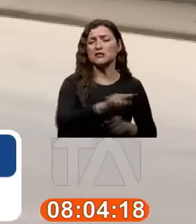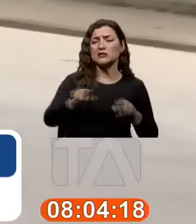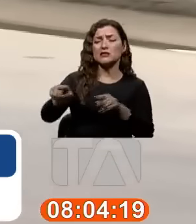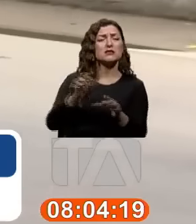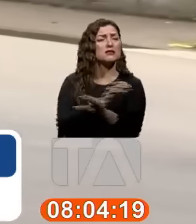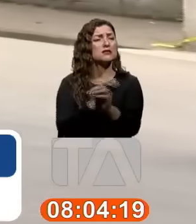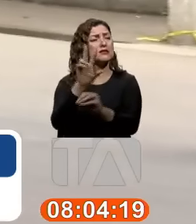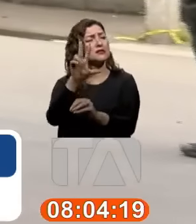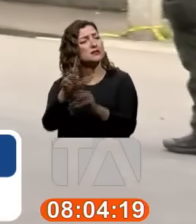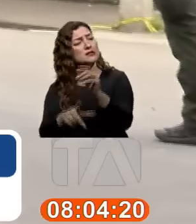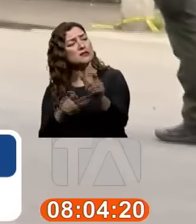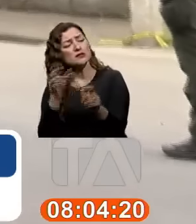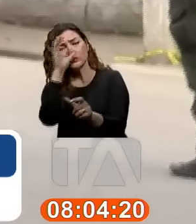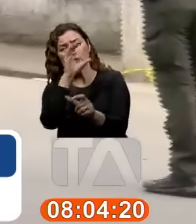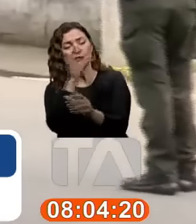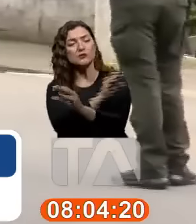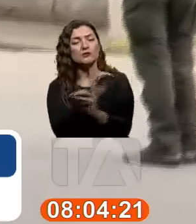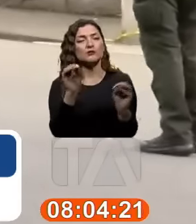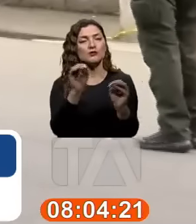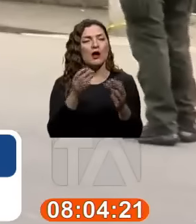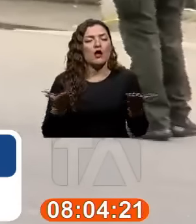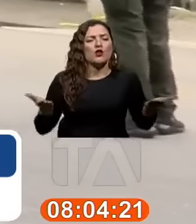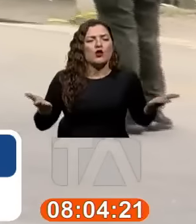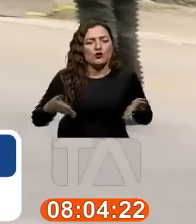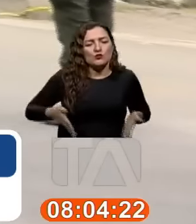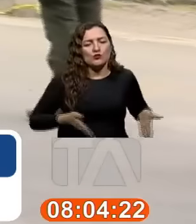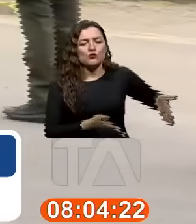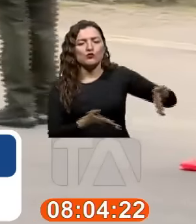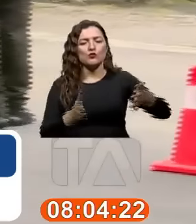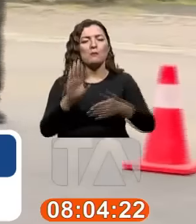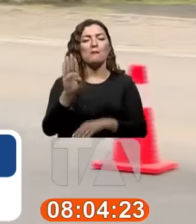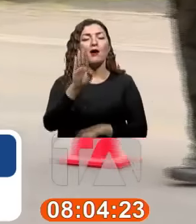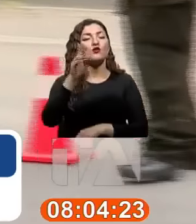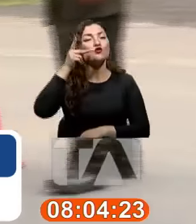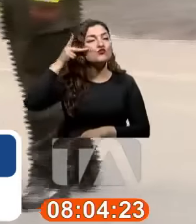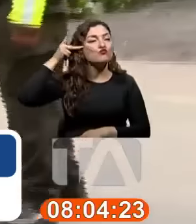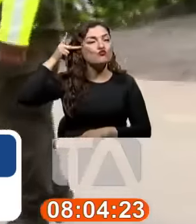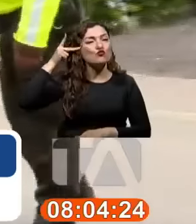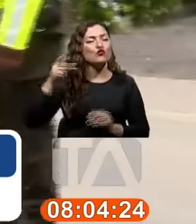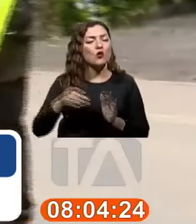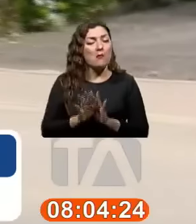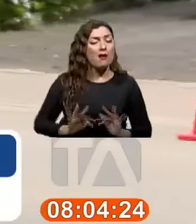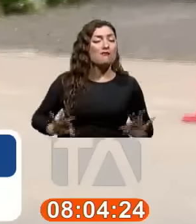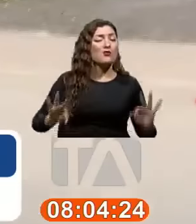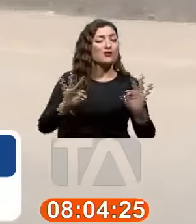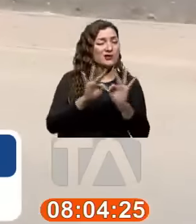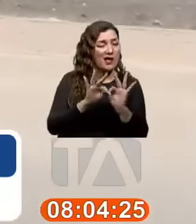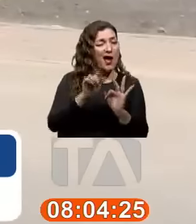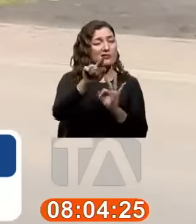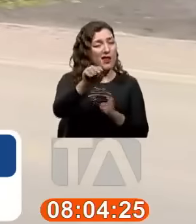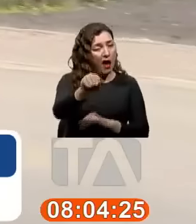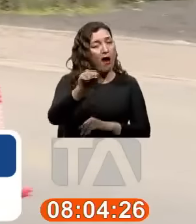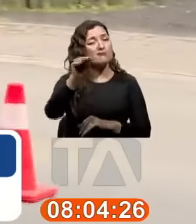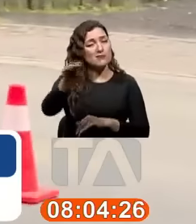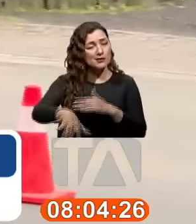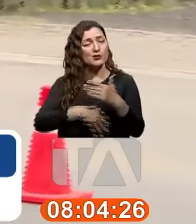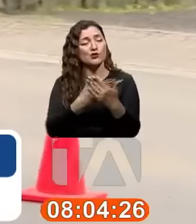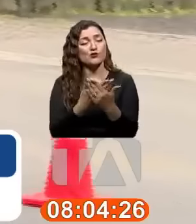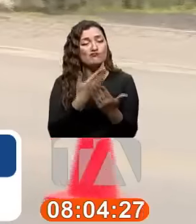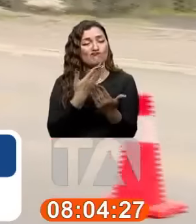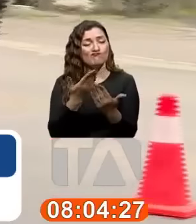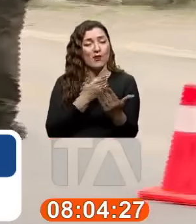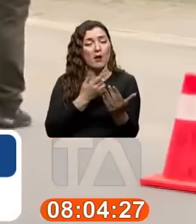encontramos sobre la vía que conecta Baños con El Puyo, y es importantísimo recalcar algo sobre esta información, y es que